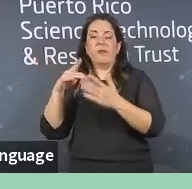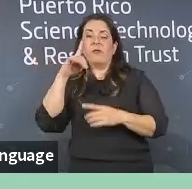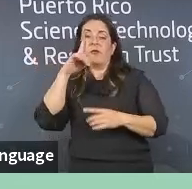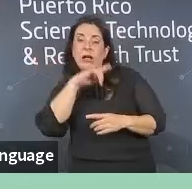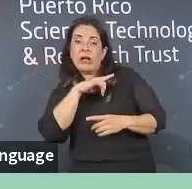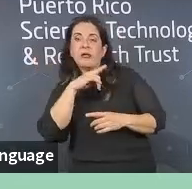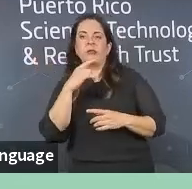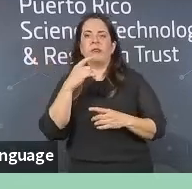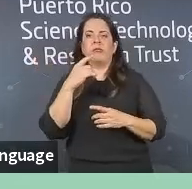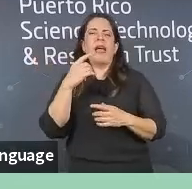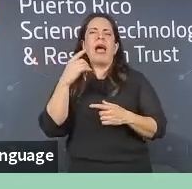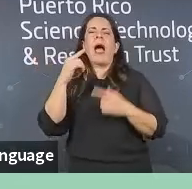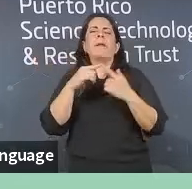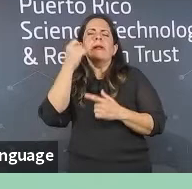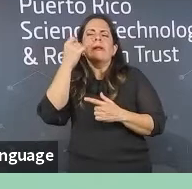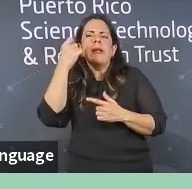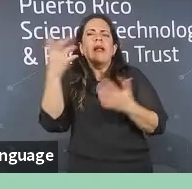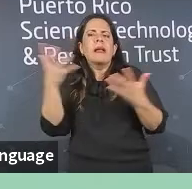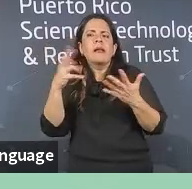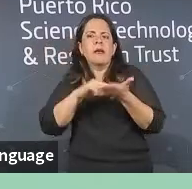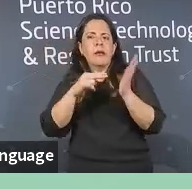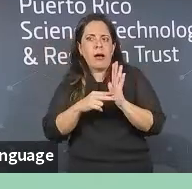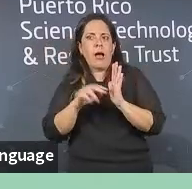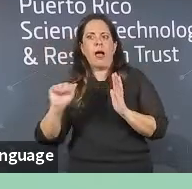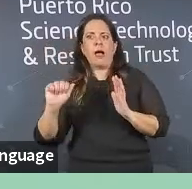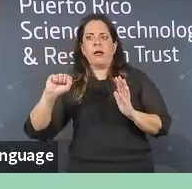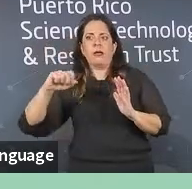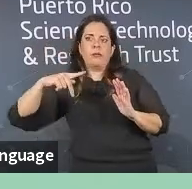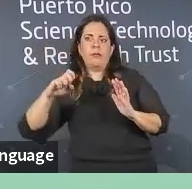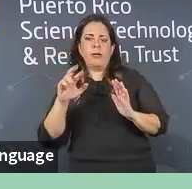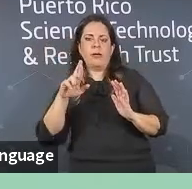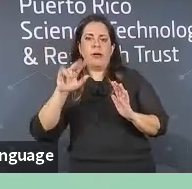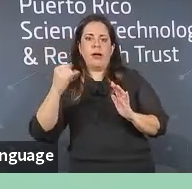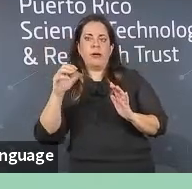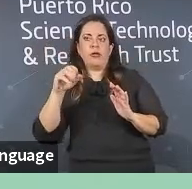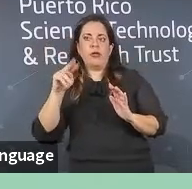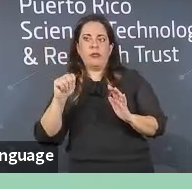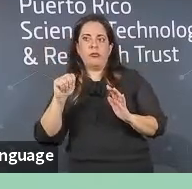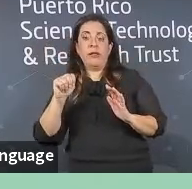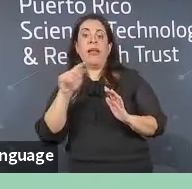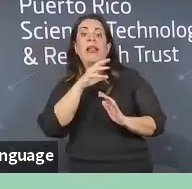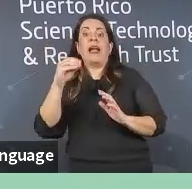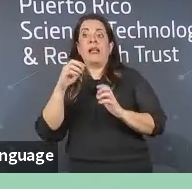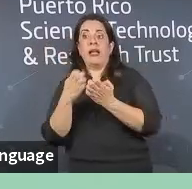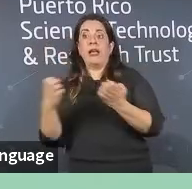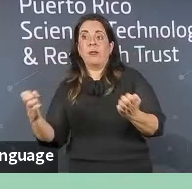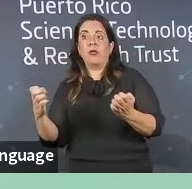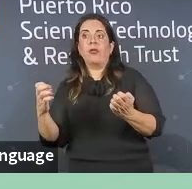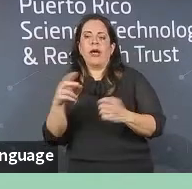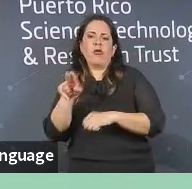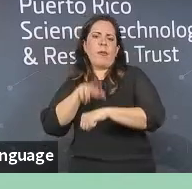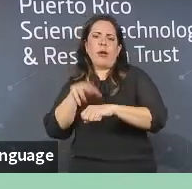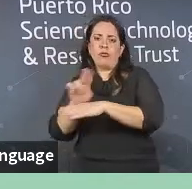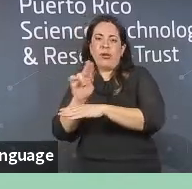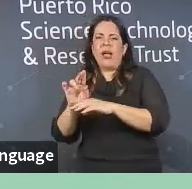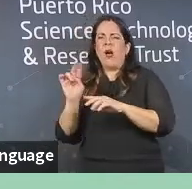es asperjación y después hablar de los equipos que son comúnmente utilizados. Pues se utilizan varios equipos, pero vamos